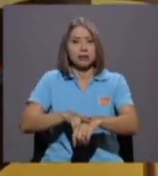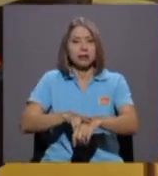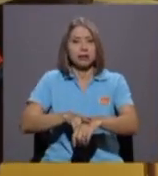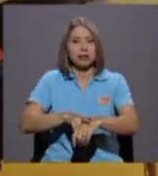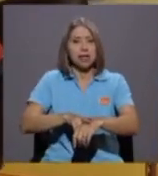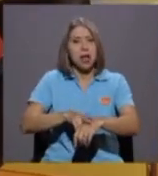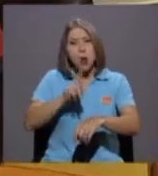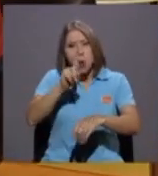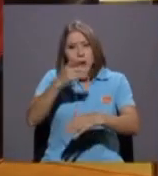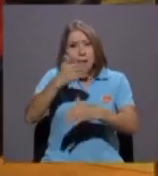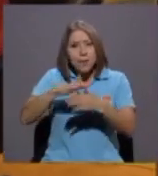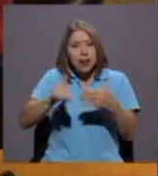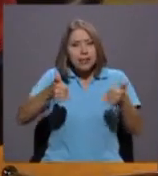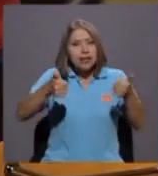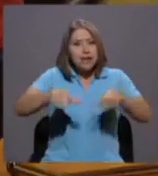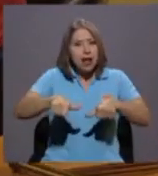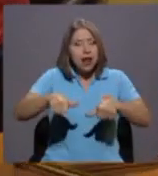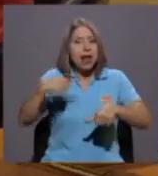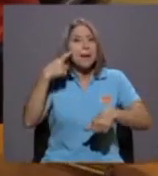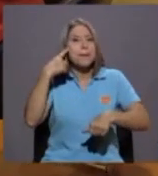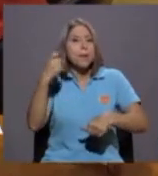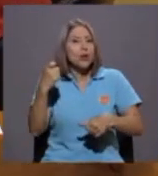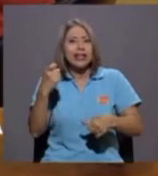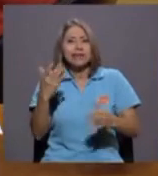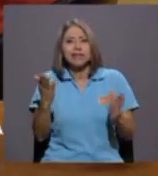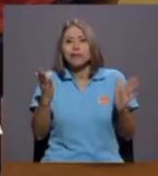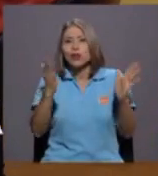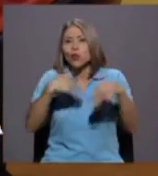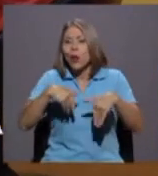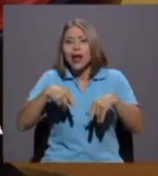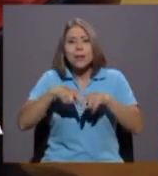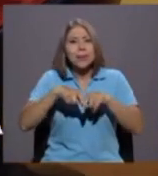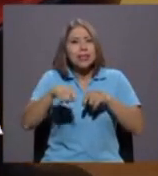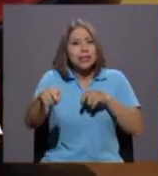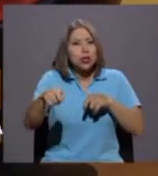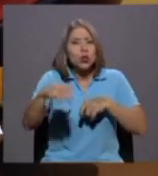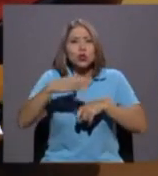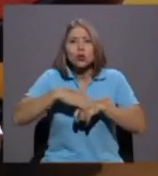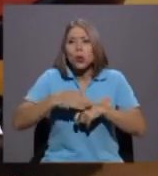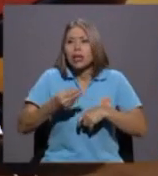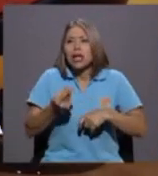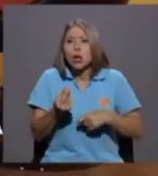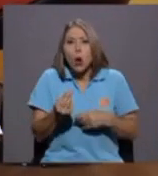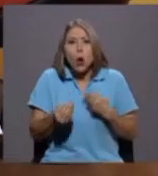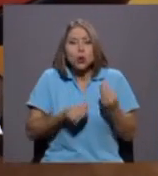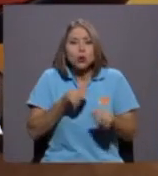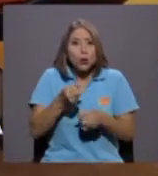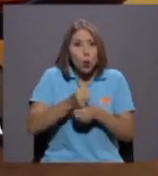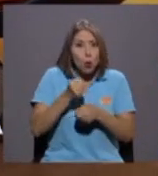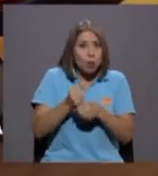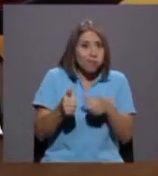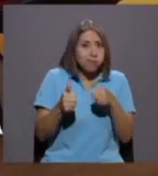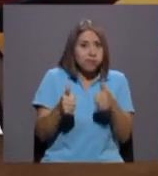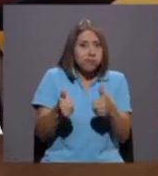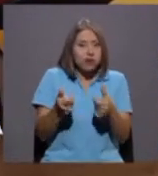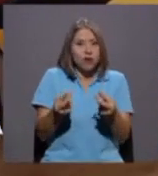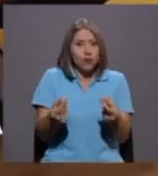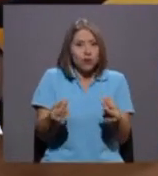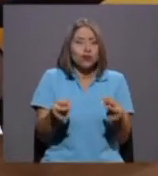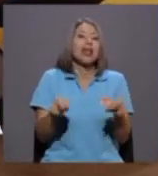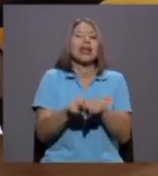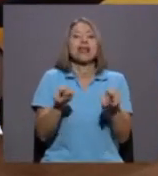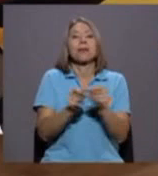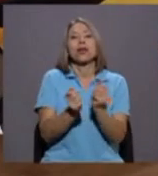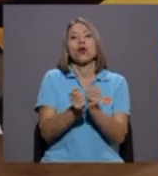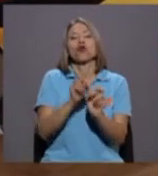Se avala parcialmente porque igual no hay una medición del costo y la eficiencia de los recursos, y con un resultado también mixto en el